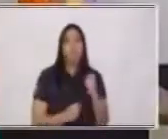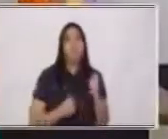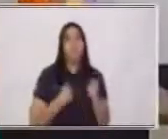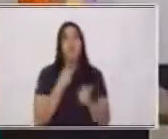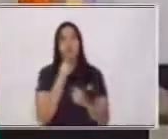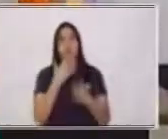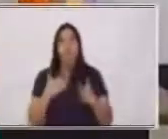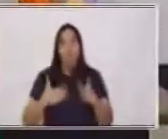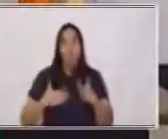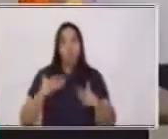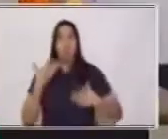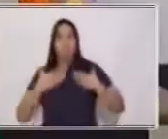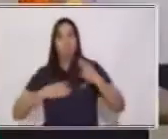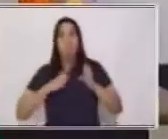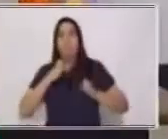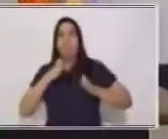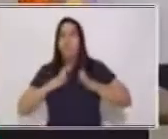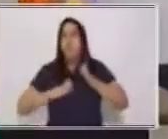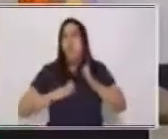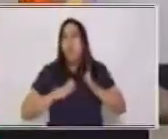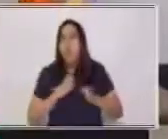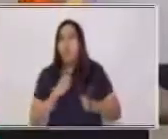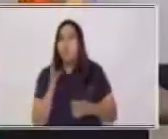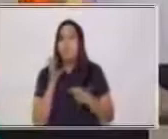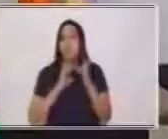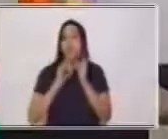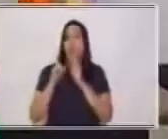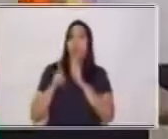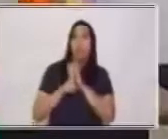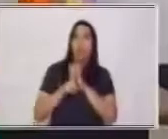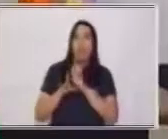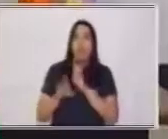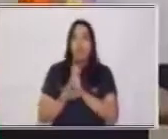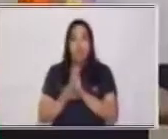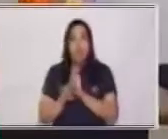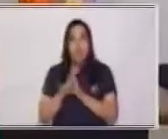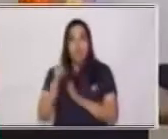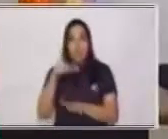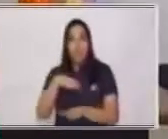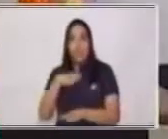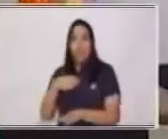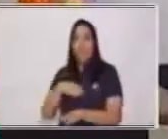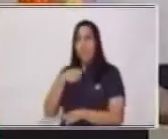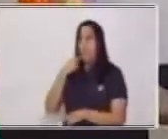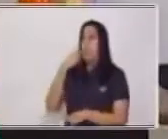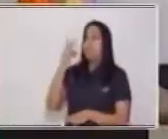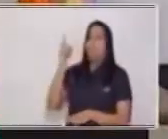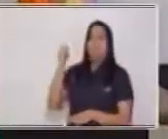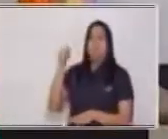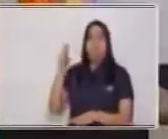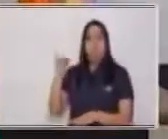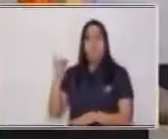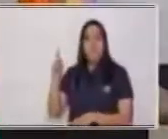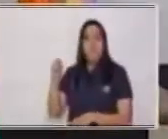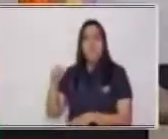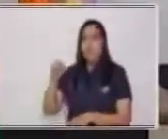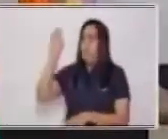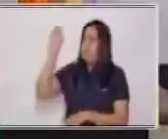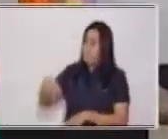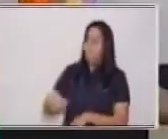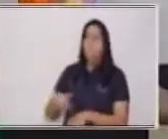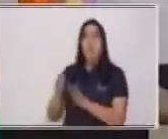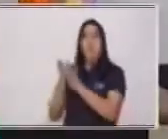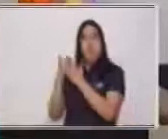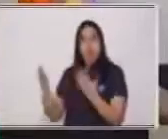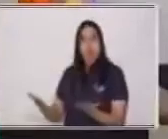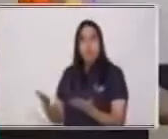emociones, negamos algo. Cuando, por ejemplo, dice la maestra, David, tráigame su cuaderno con la tarea. Se me olvidó en la casa. Y